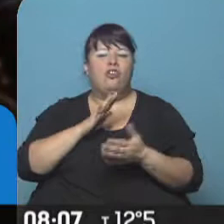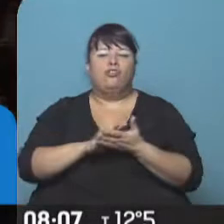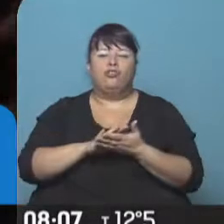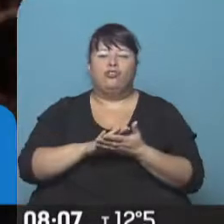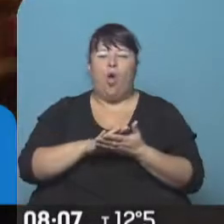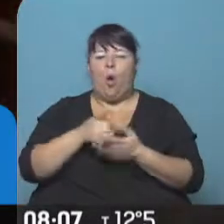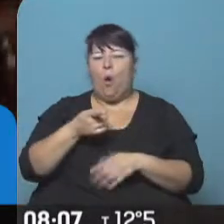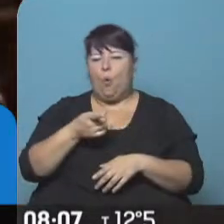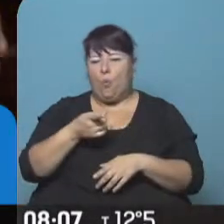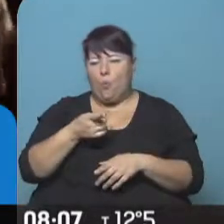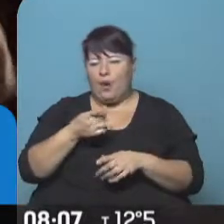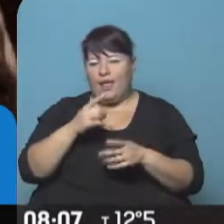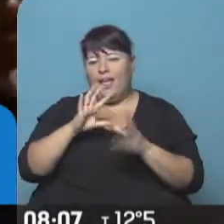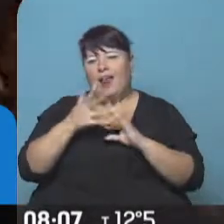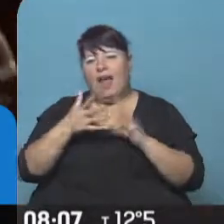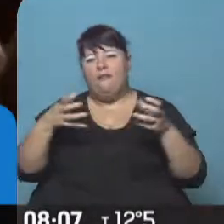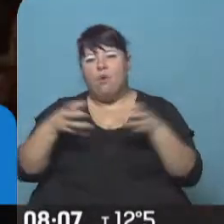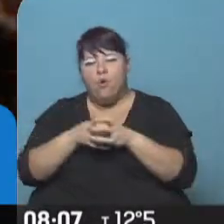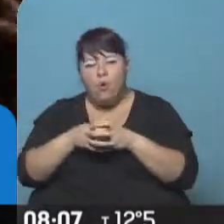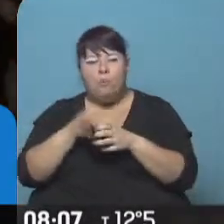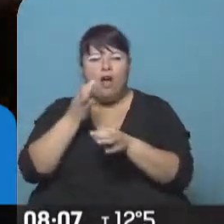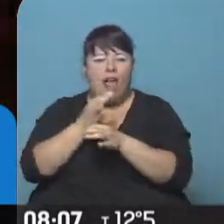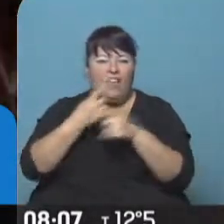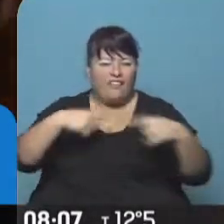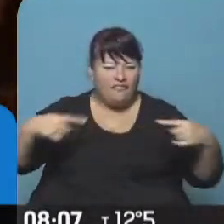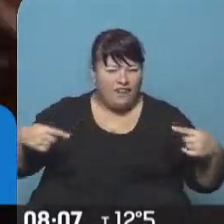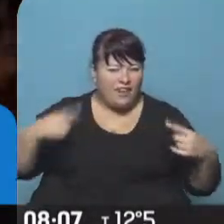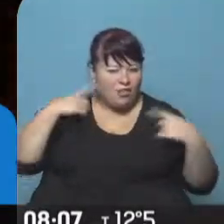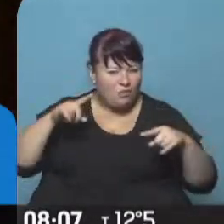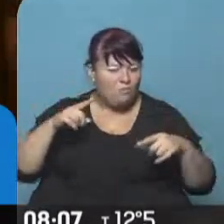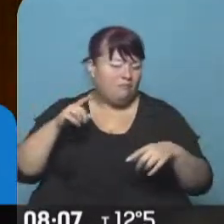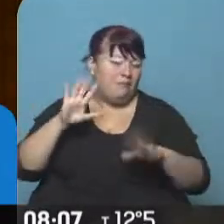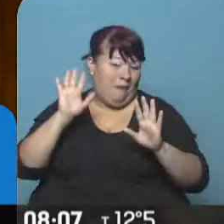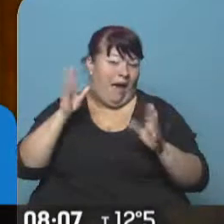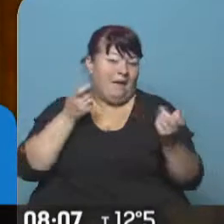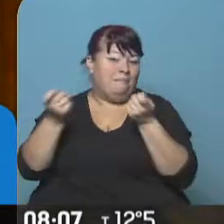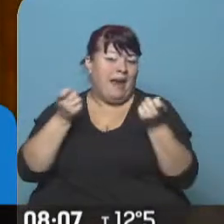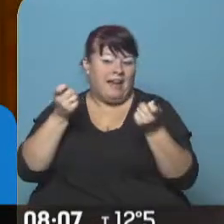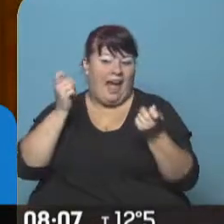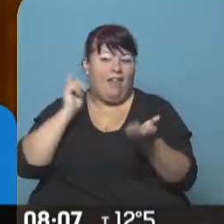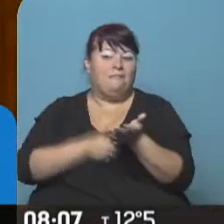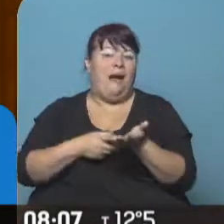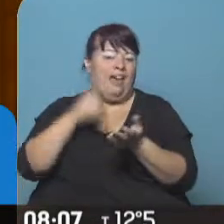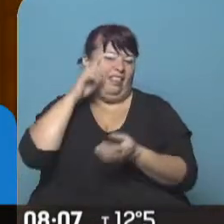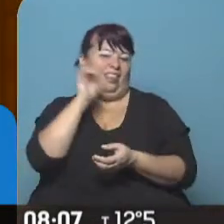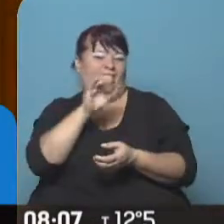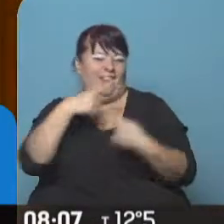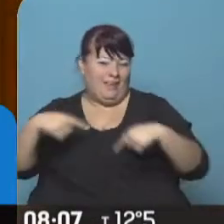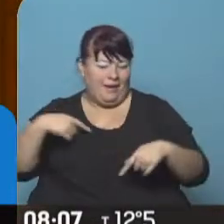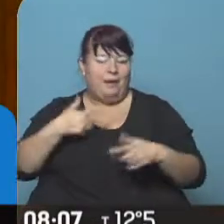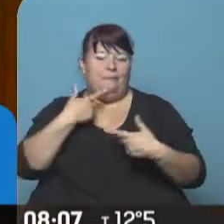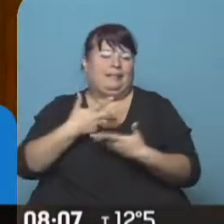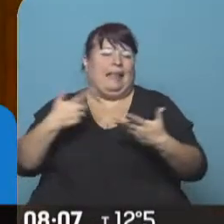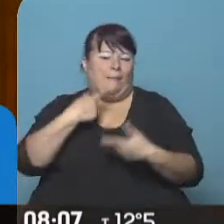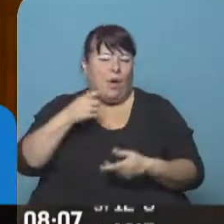Todo eso de los estilos, las tribus, ¿no? Y sobre todo el mercado es el que pone el prejuicio. Eso lo fuimos dando cuenta con